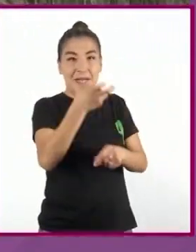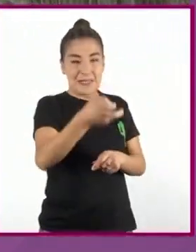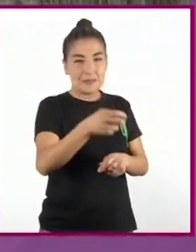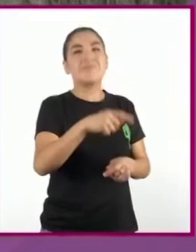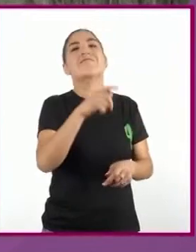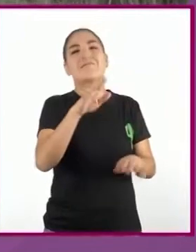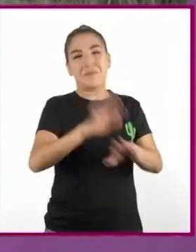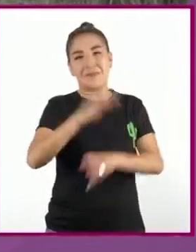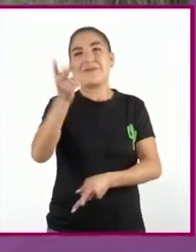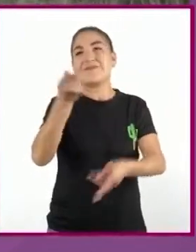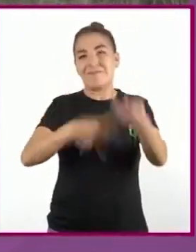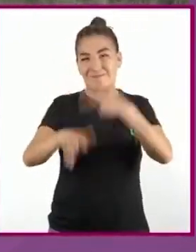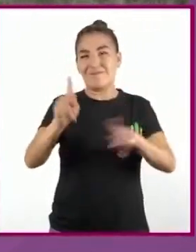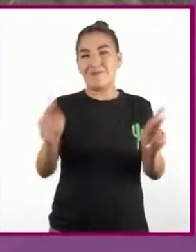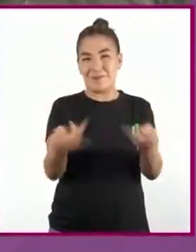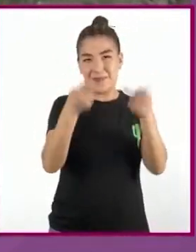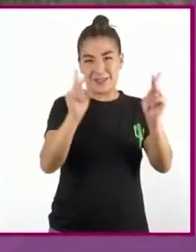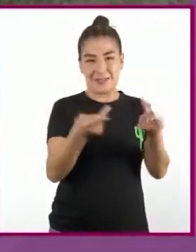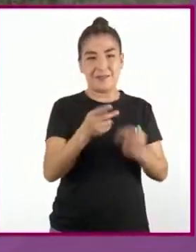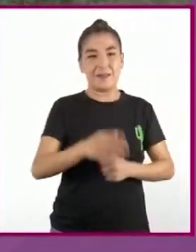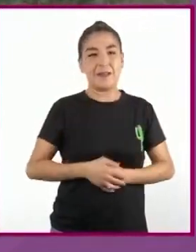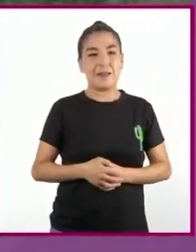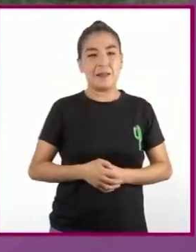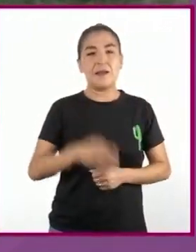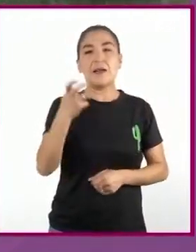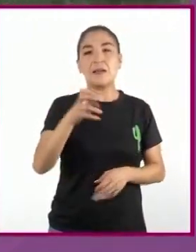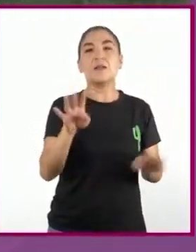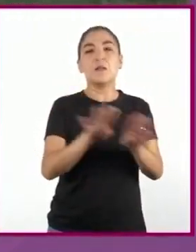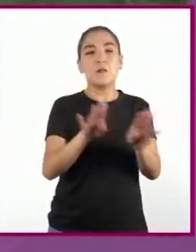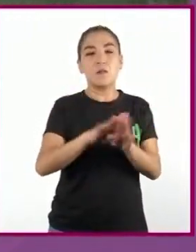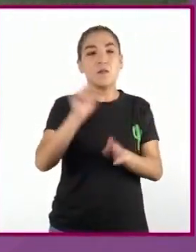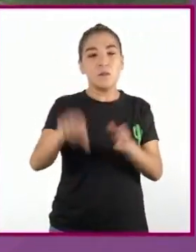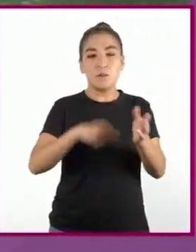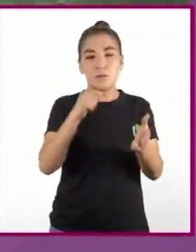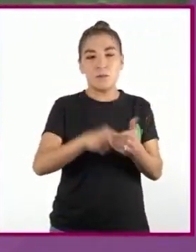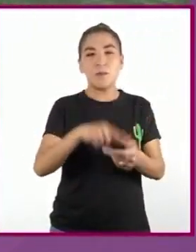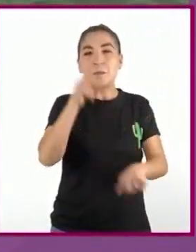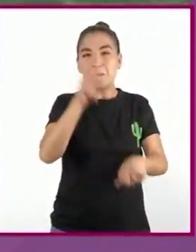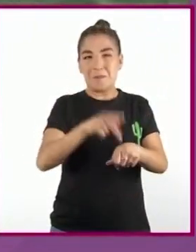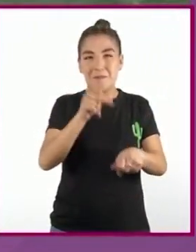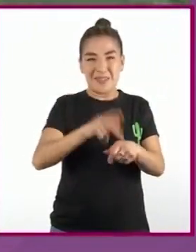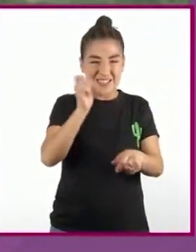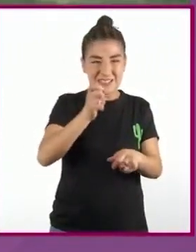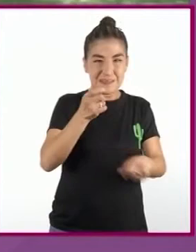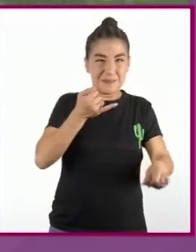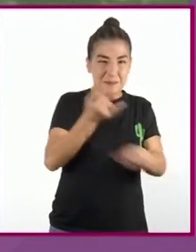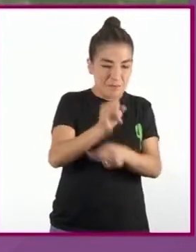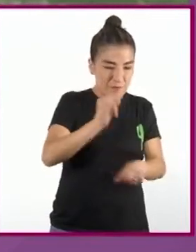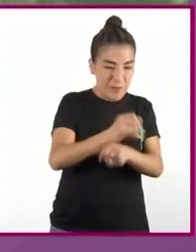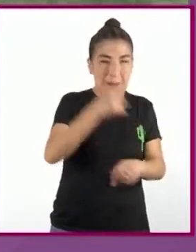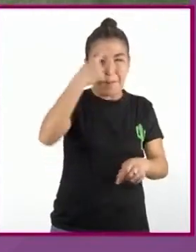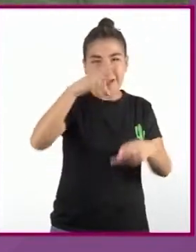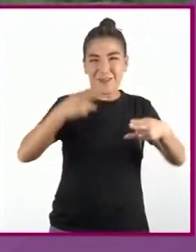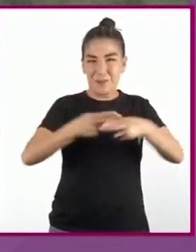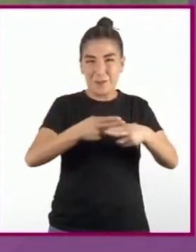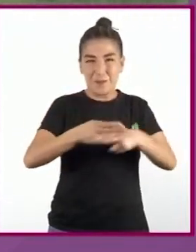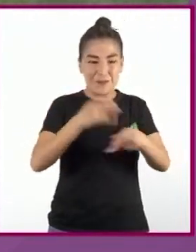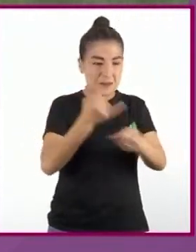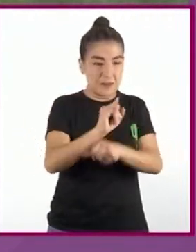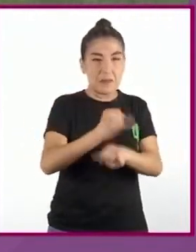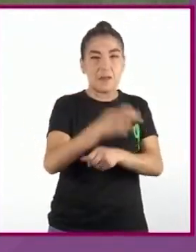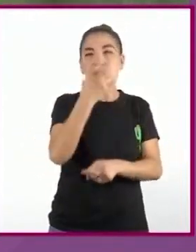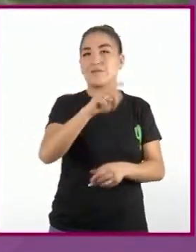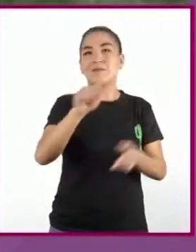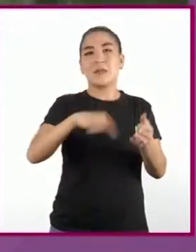economía. A nivel mundial, el sílex, el pedernal, todas las rocas cortantes son de origen